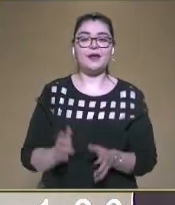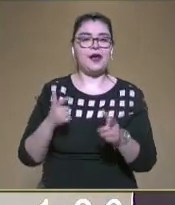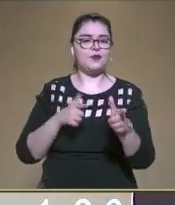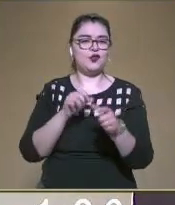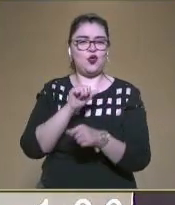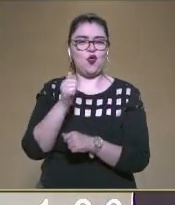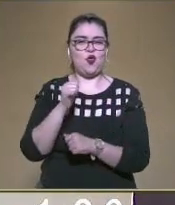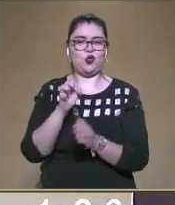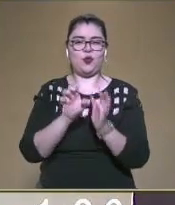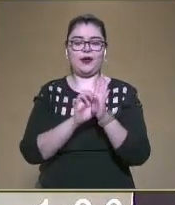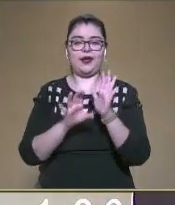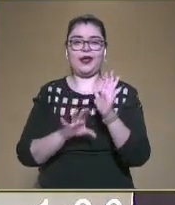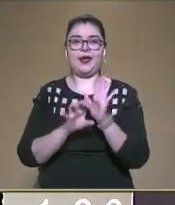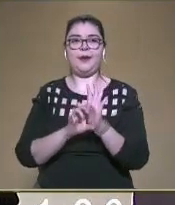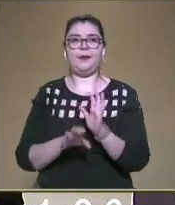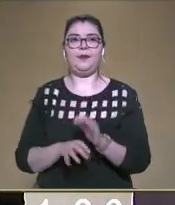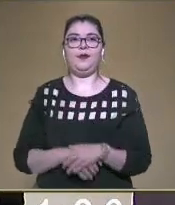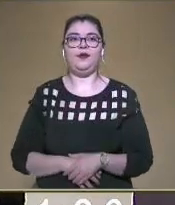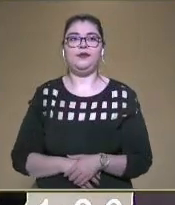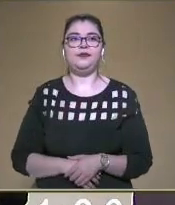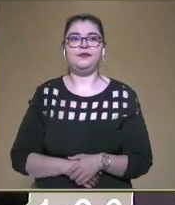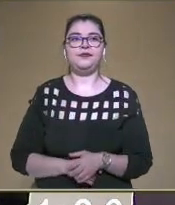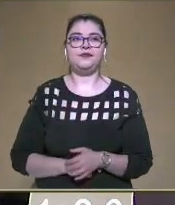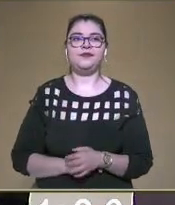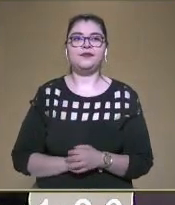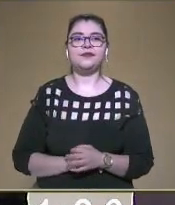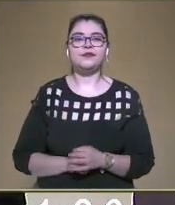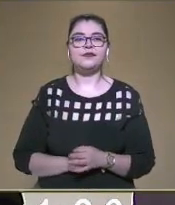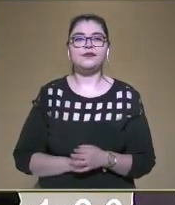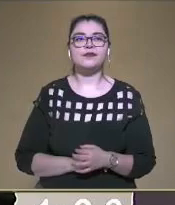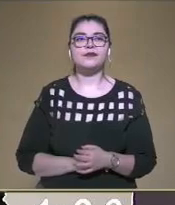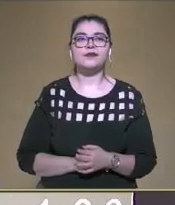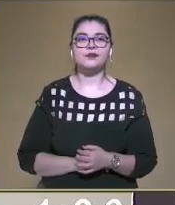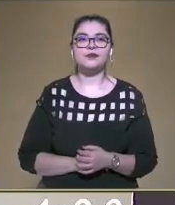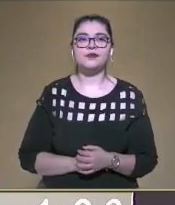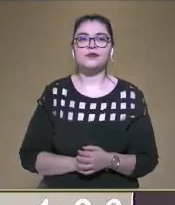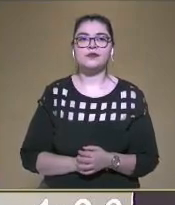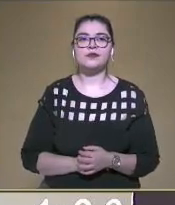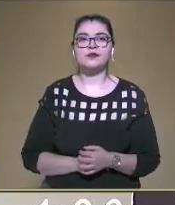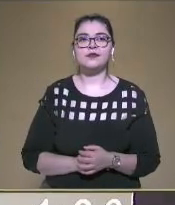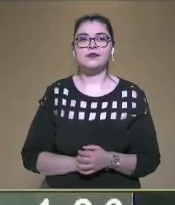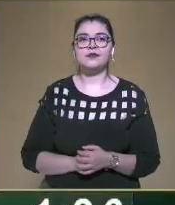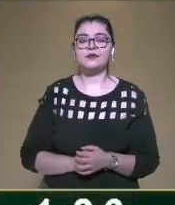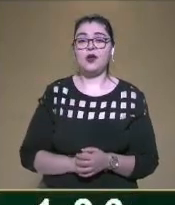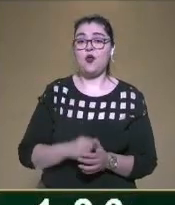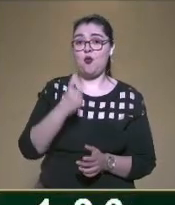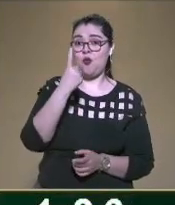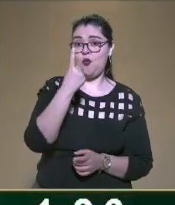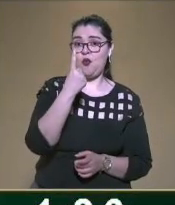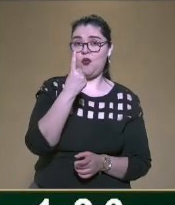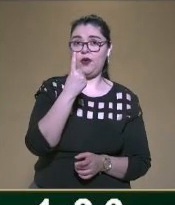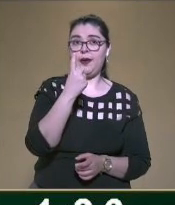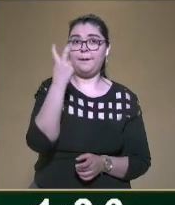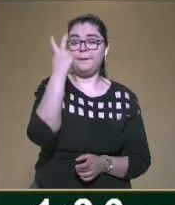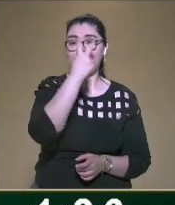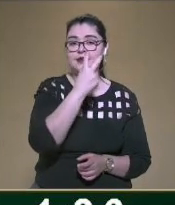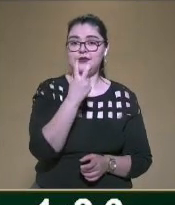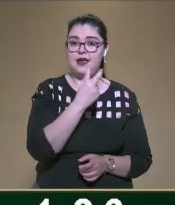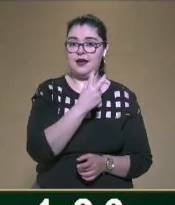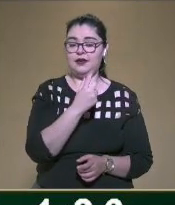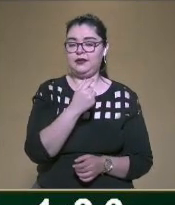sencillo sobre estas mismas fracciones. Y ahí lo vamos a ver en pantalla. Una pizza dividida